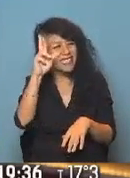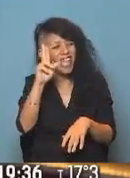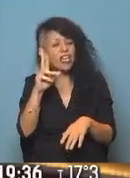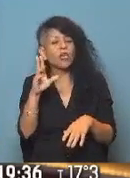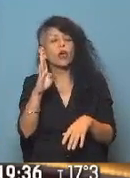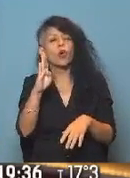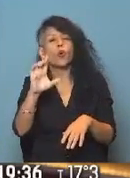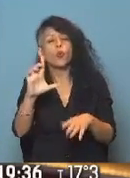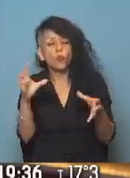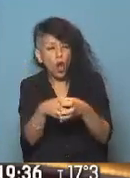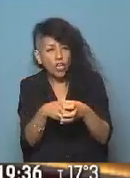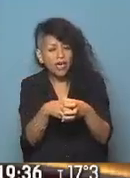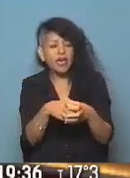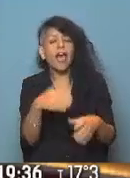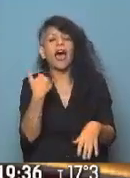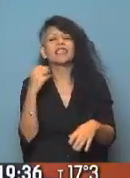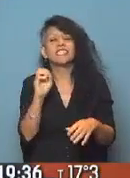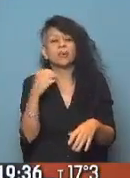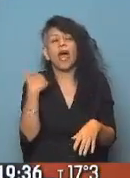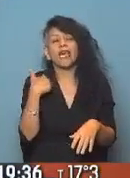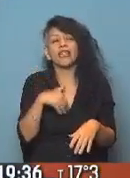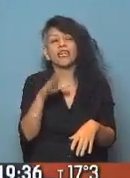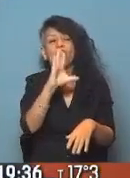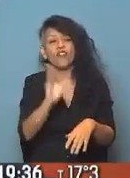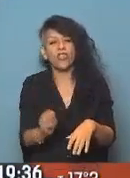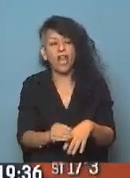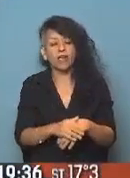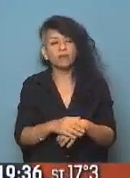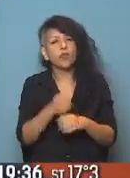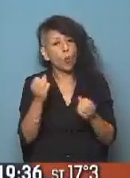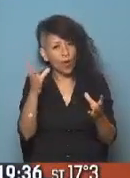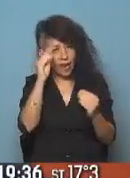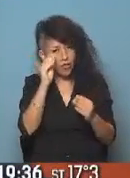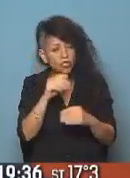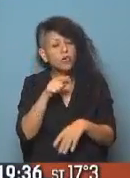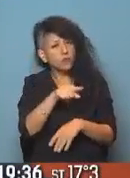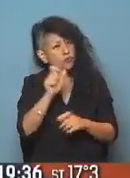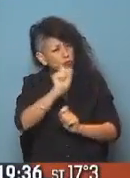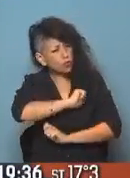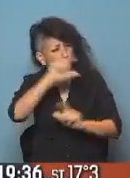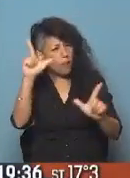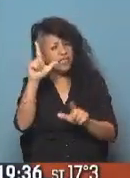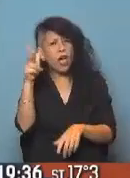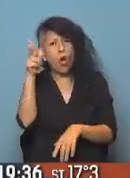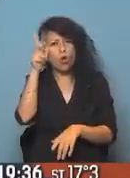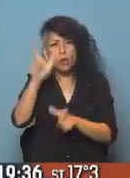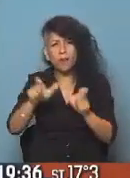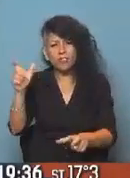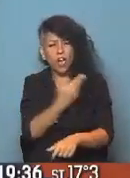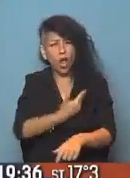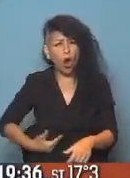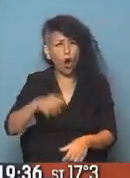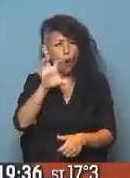Federal. Bienvenido, diputado, ¿cómo le va? ¿Qué tal? ¿Cómo está? Buenas noches. Bien, antes que nada, sorpresa por el pedido de estos gobernadores, 8 gobernadores que han solicitado